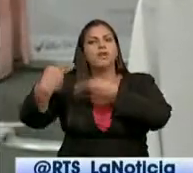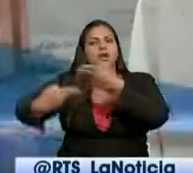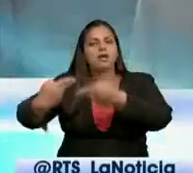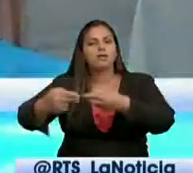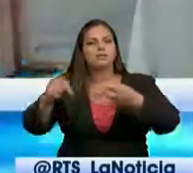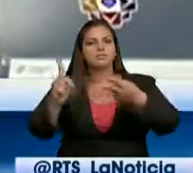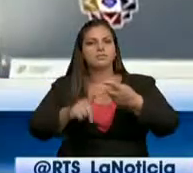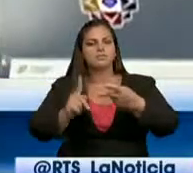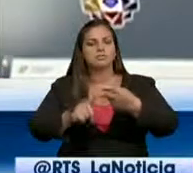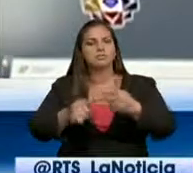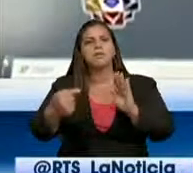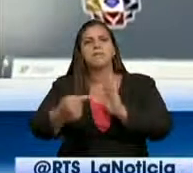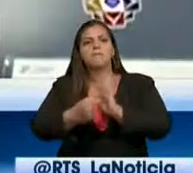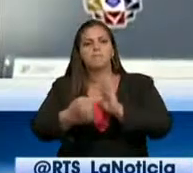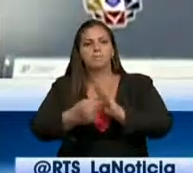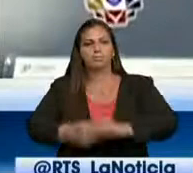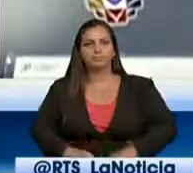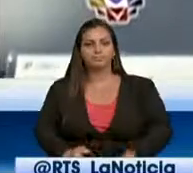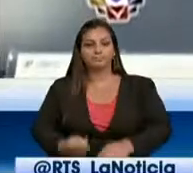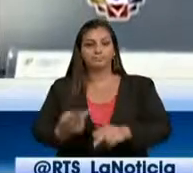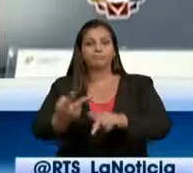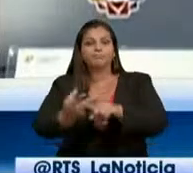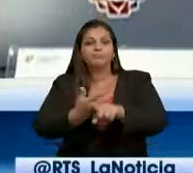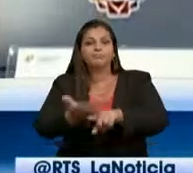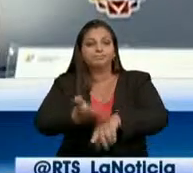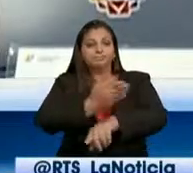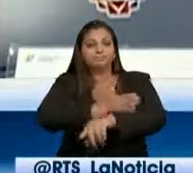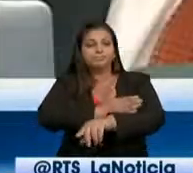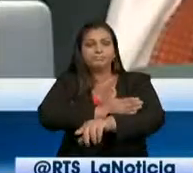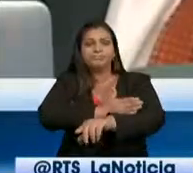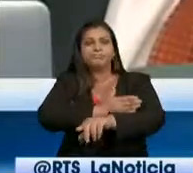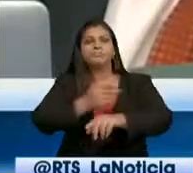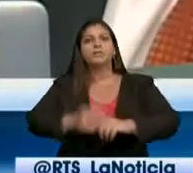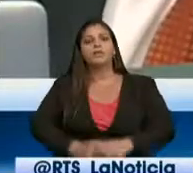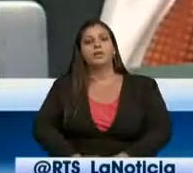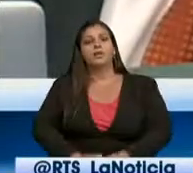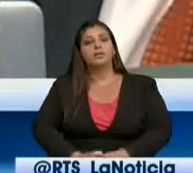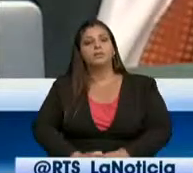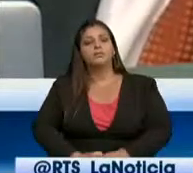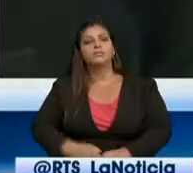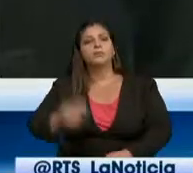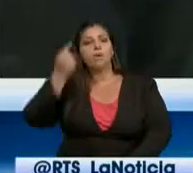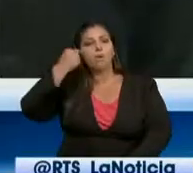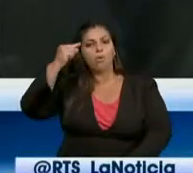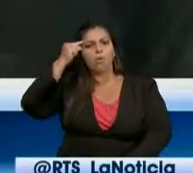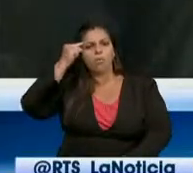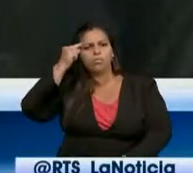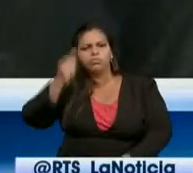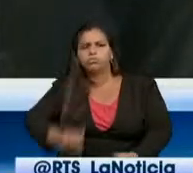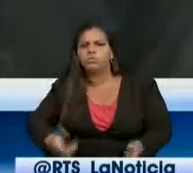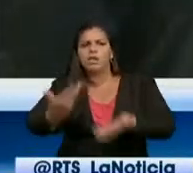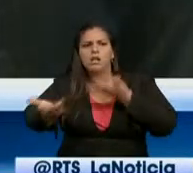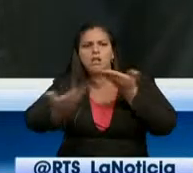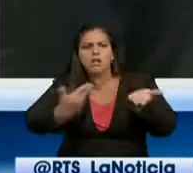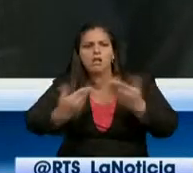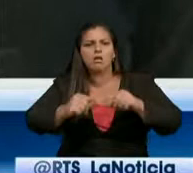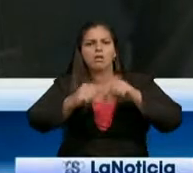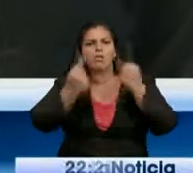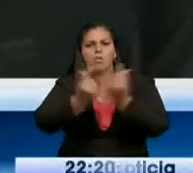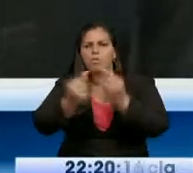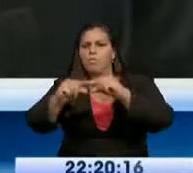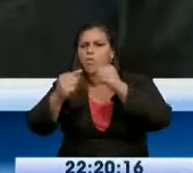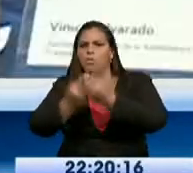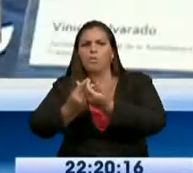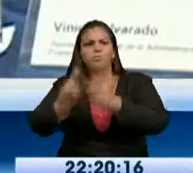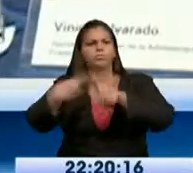Luego de 3 meses de socialización, el gobierno presentó los primeros resultados del diálogo nacional. Según el secretario de Planificación y